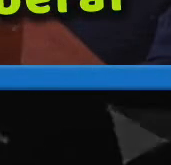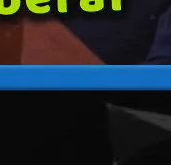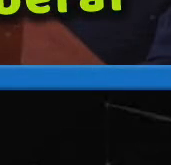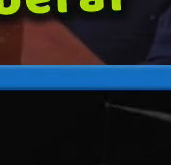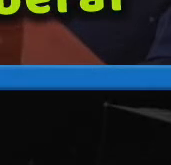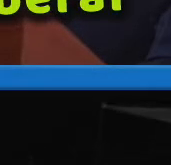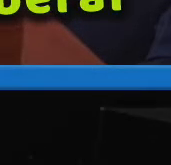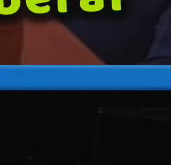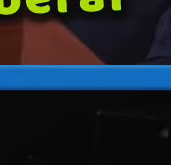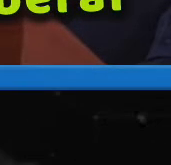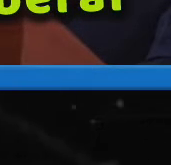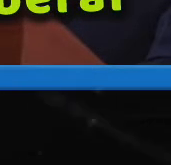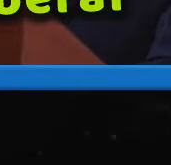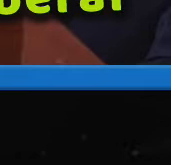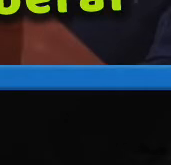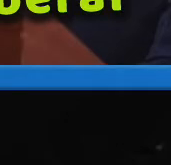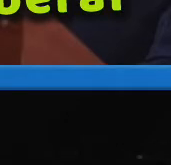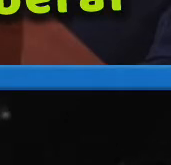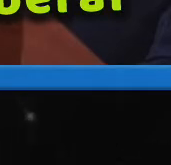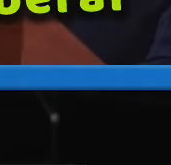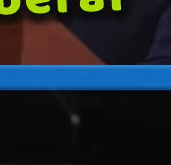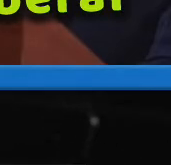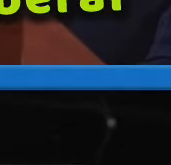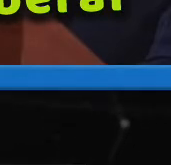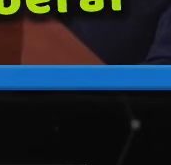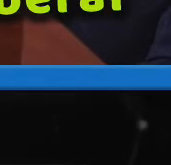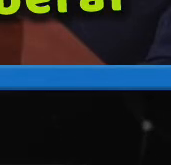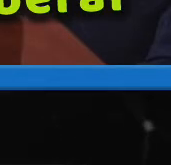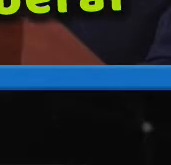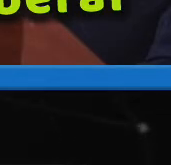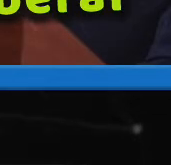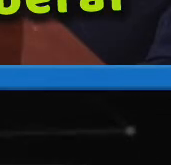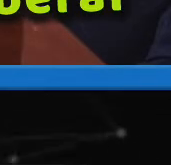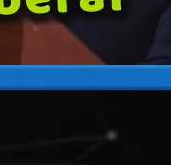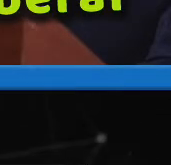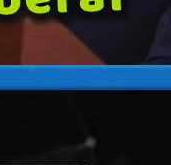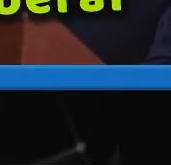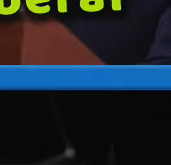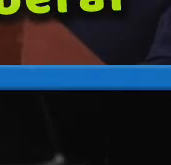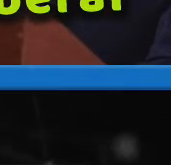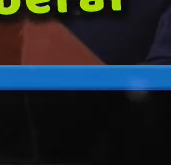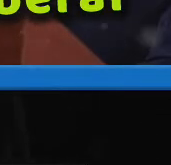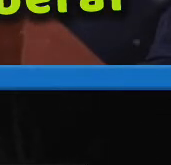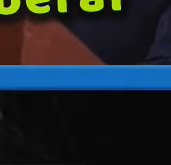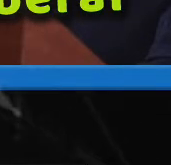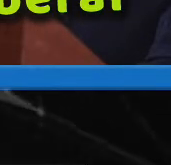Ya estás informado. No olvides darle like a este video, comparte y suscríbete a Escucha Diario.